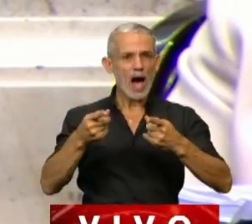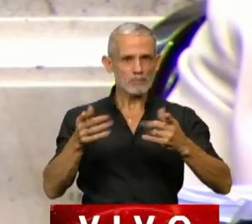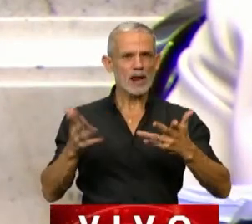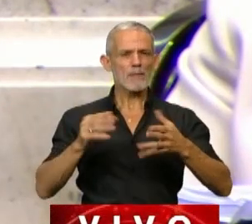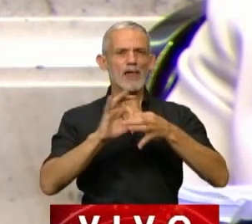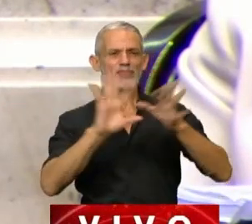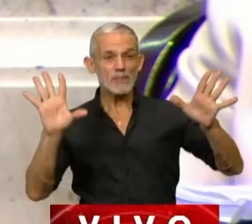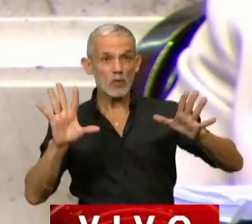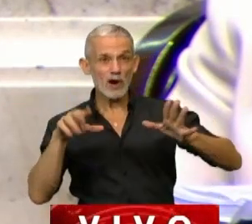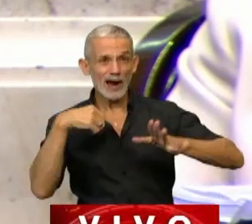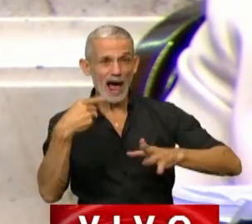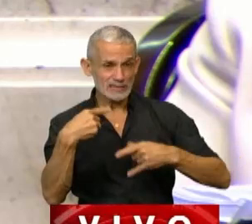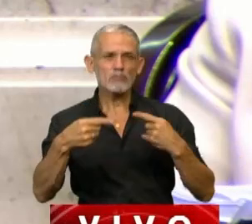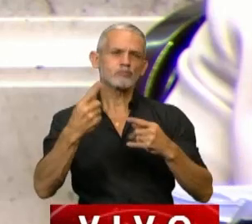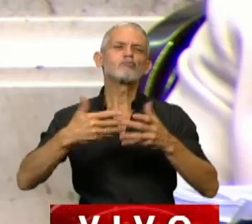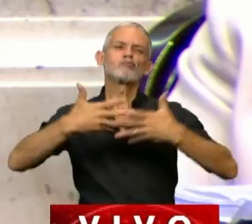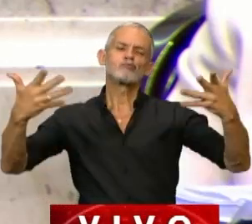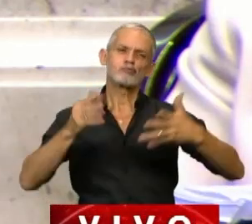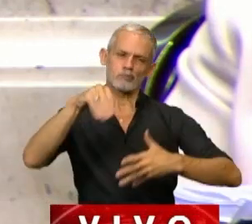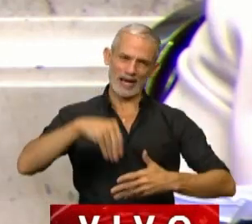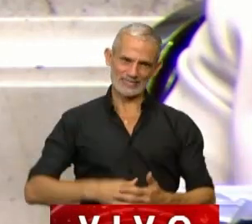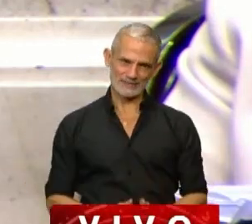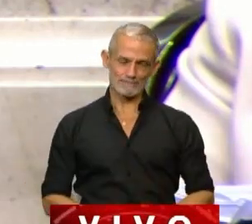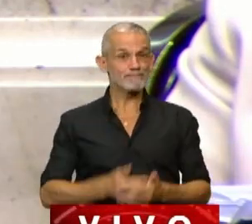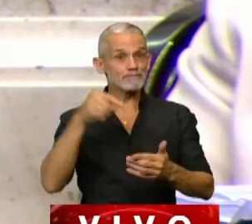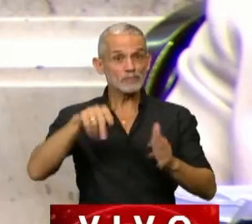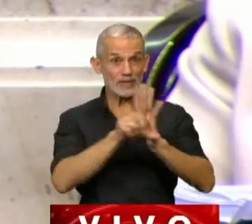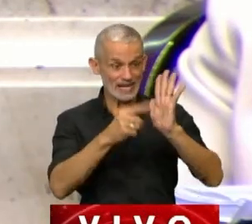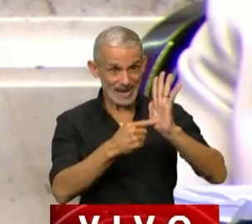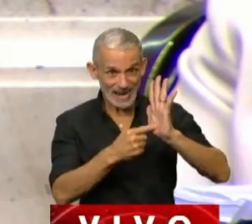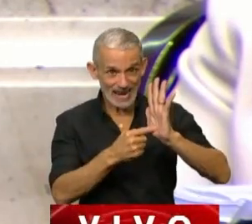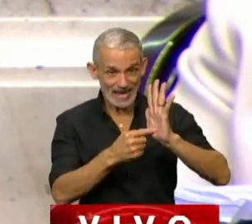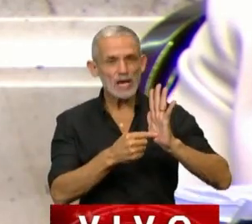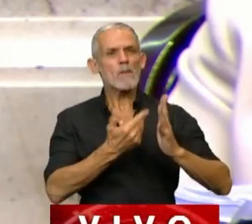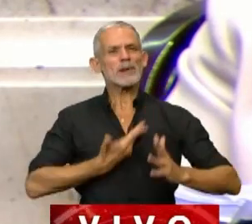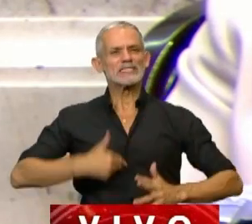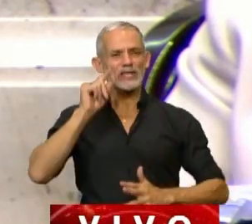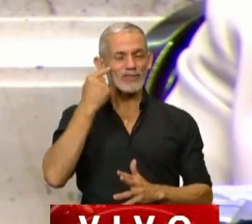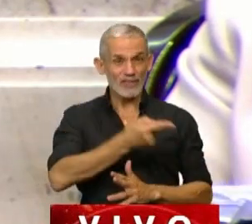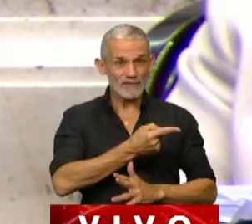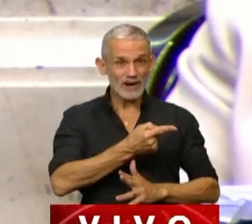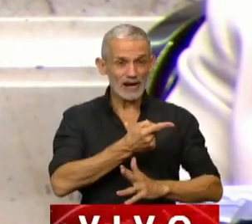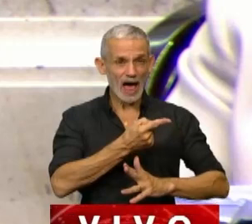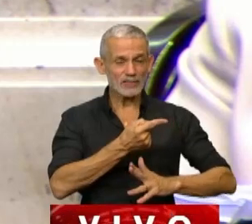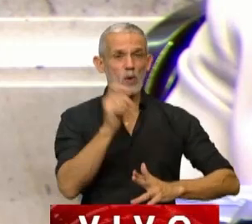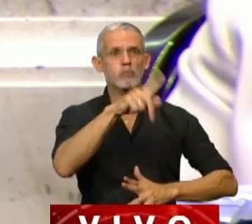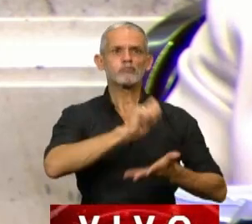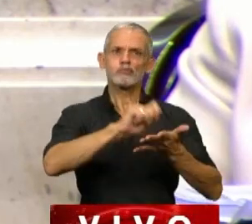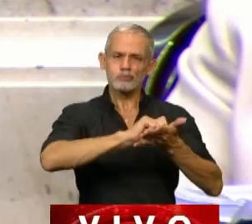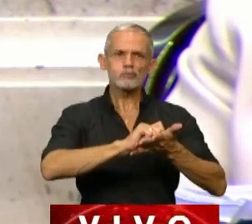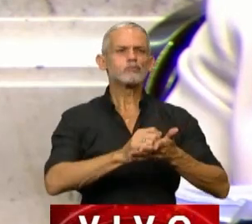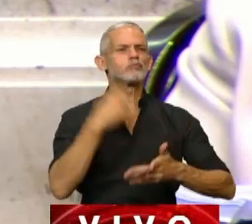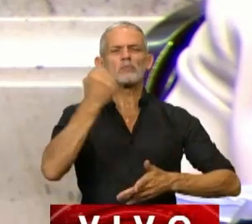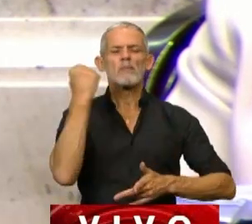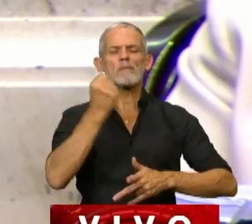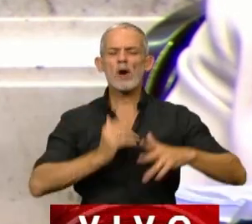la democracia crezca. Esta ley del presidente Fernández va a ser tan trascendental como